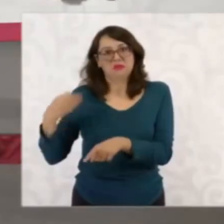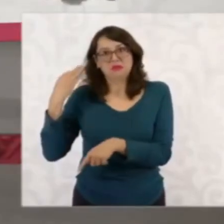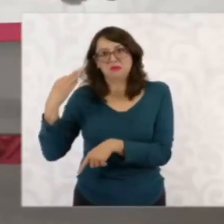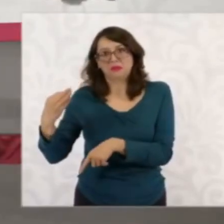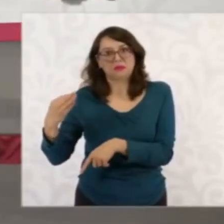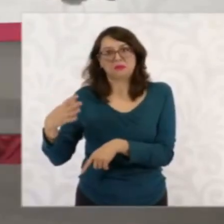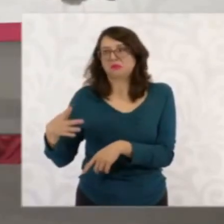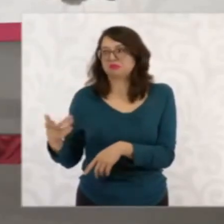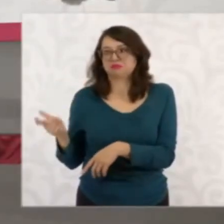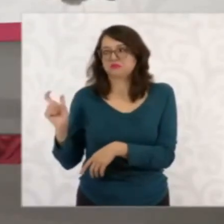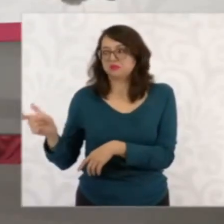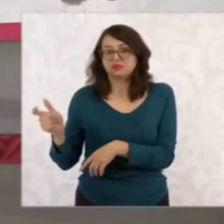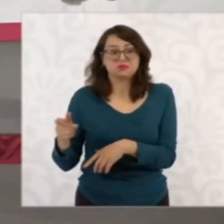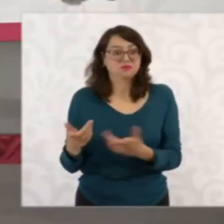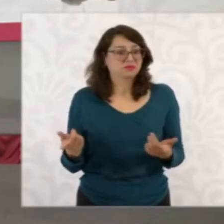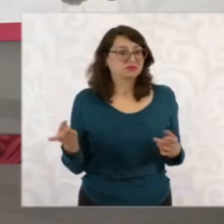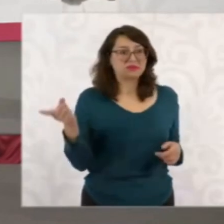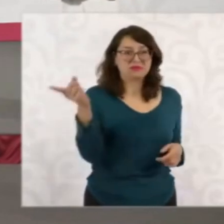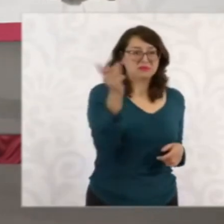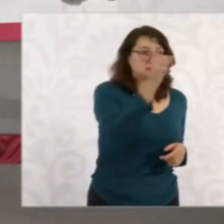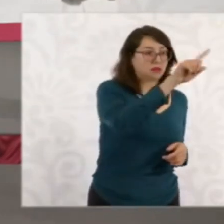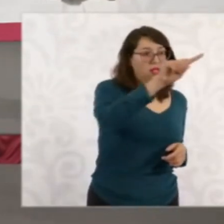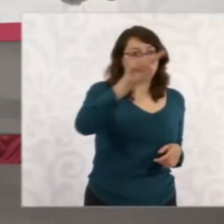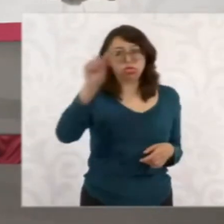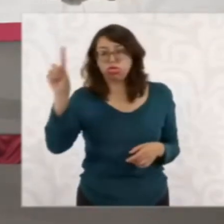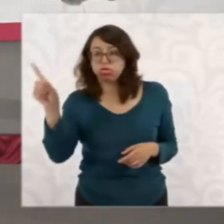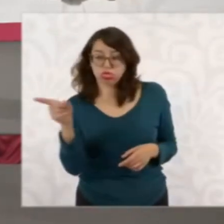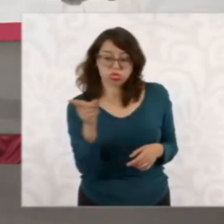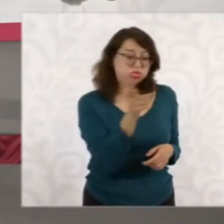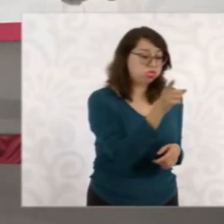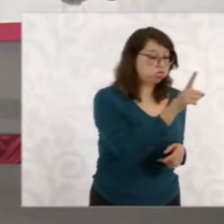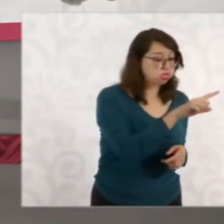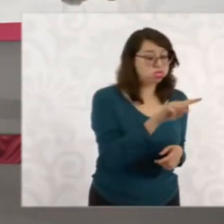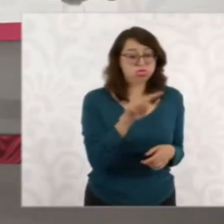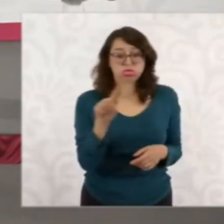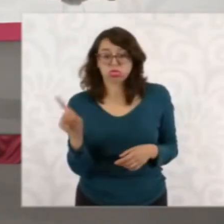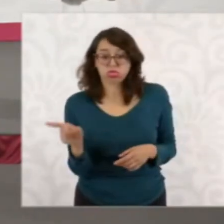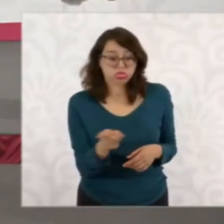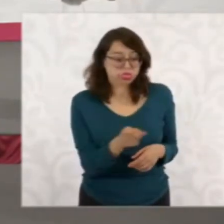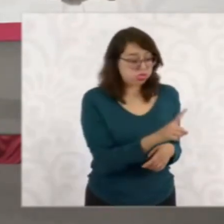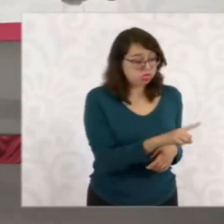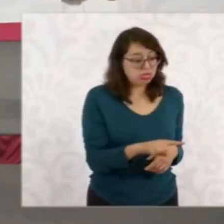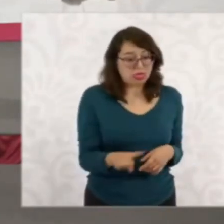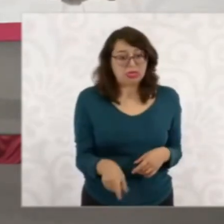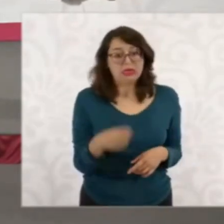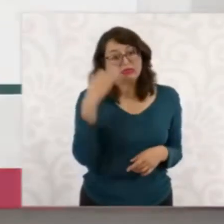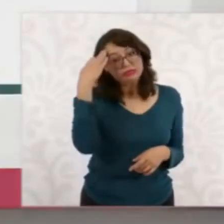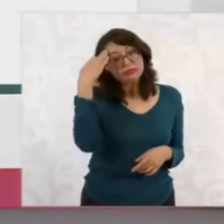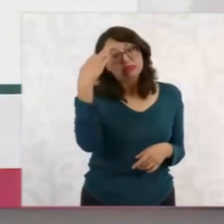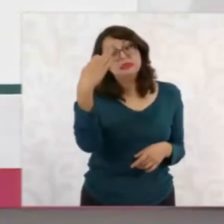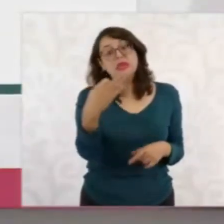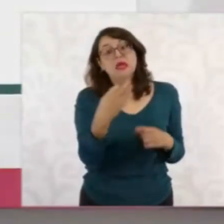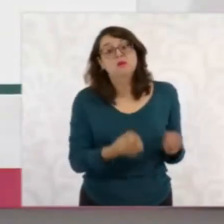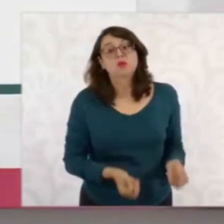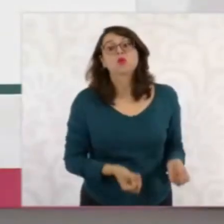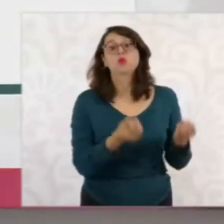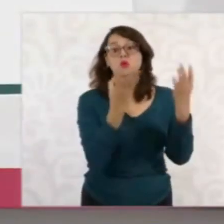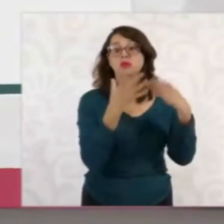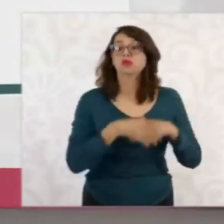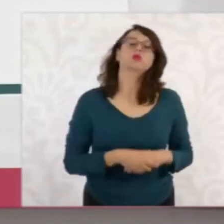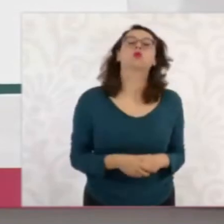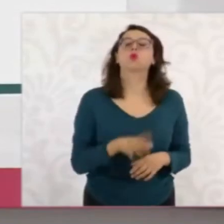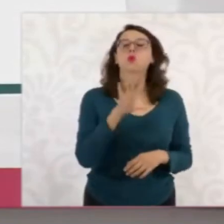Y así nos podemos ir. Y nada más siendo el periodo más corto que estaba marcando el procedimiento nos